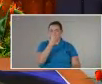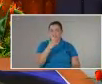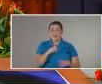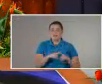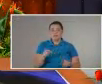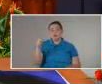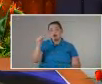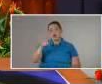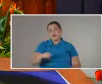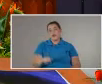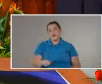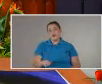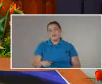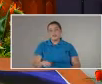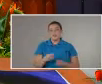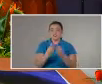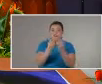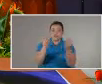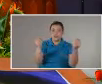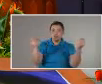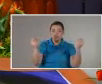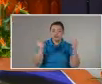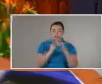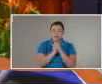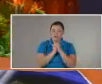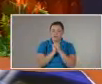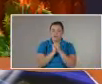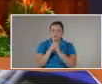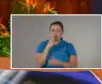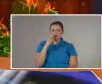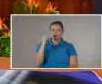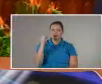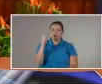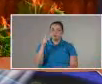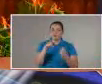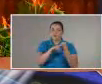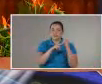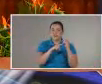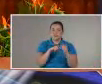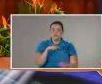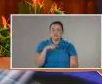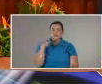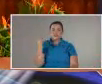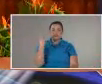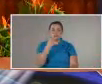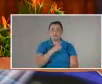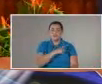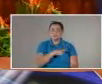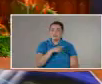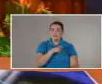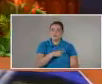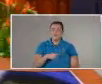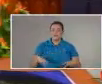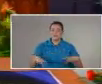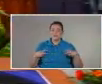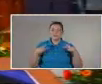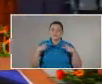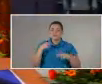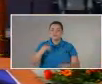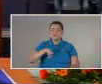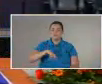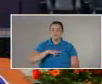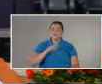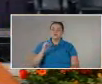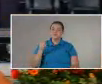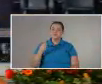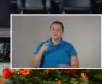pues, ¿verdad? Por favor, Señor. Y hermano, esta es una situación que todos desearíamos que nos sucediera a nosotros, ¿no? que